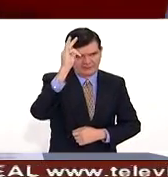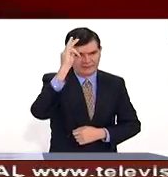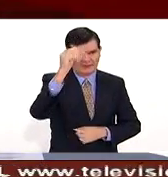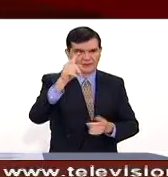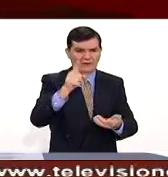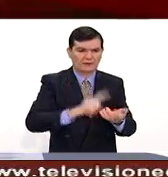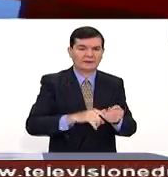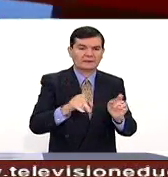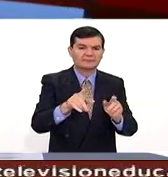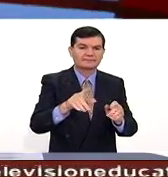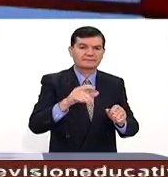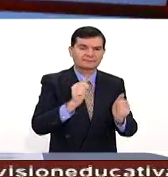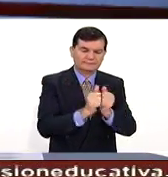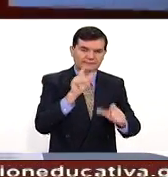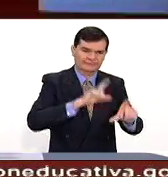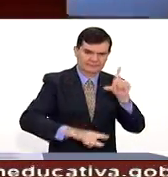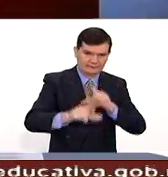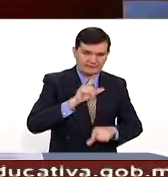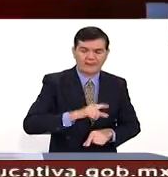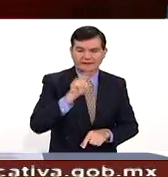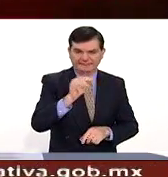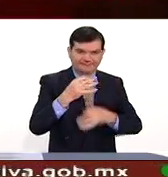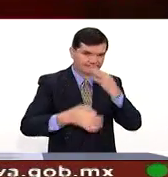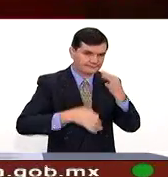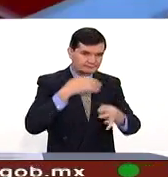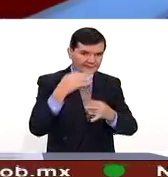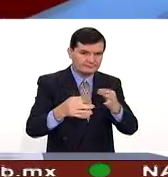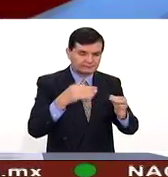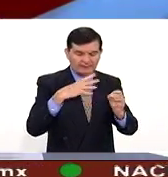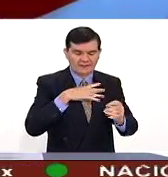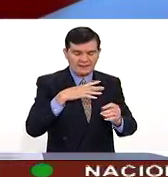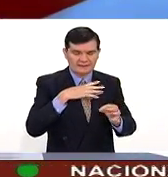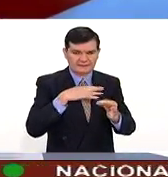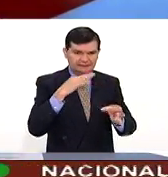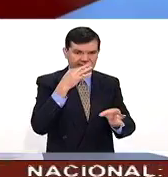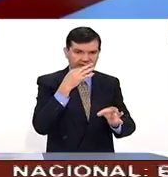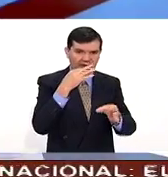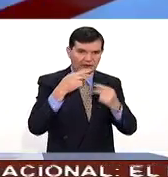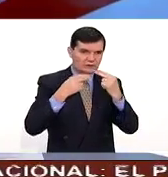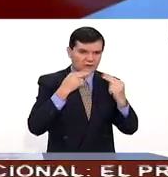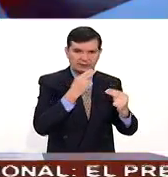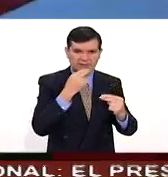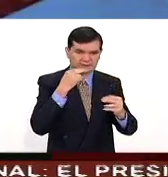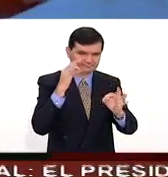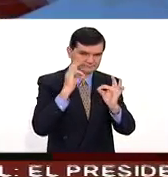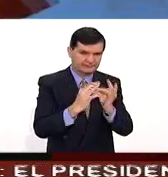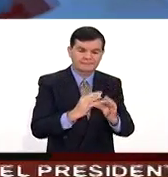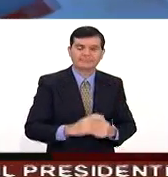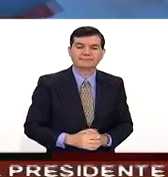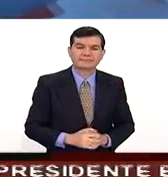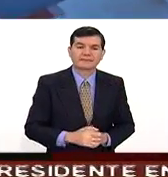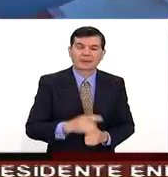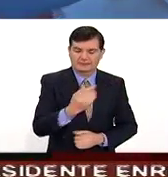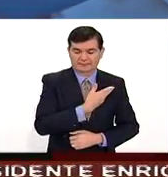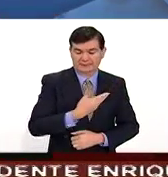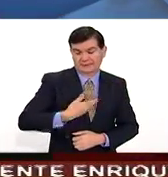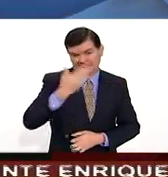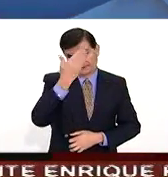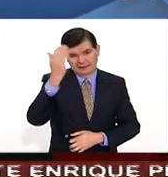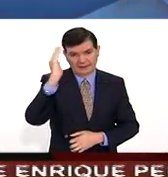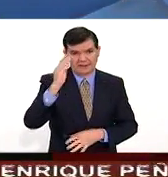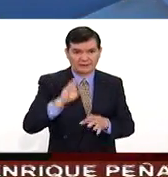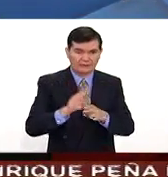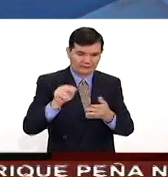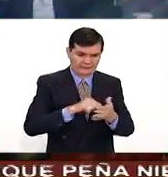Montemayor, quien se encuentra en la lengua de señas. Este es su informativo y le tenemos la noticia al día. El presidente Enrique Peña